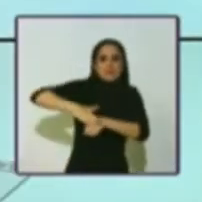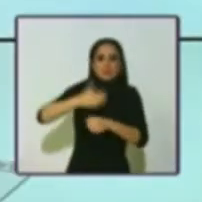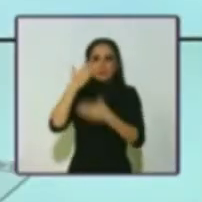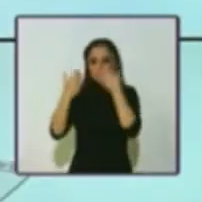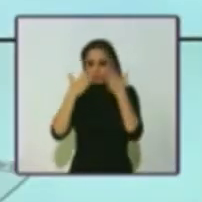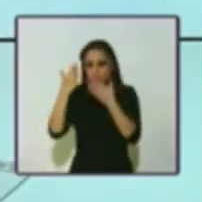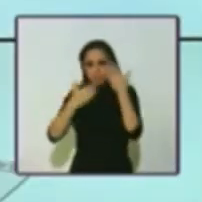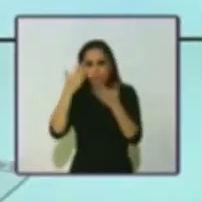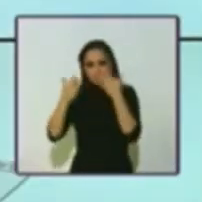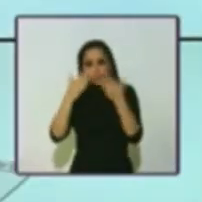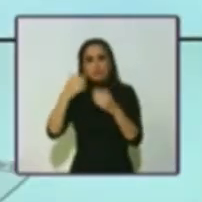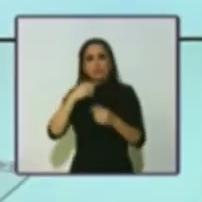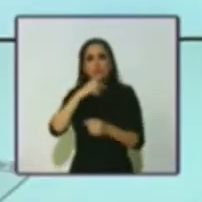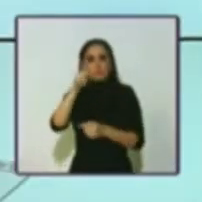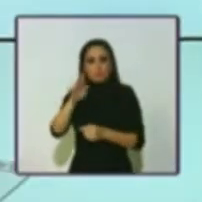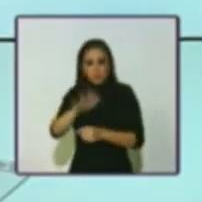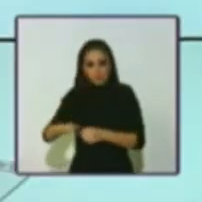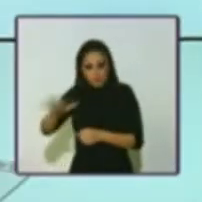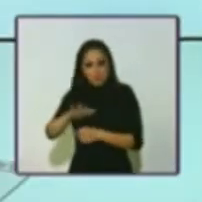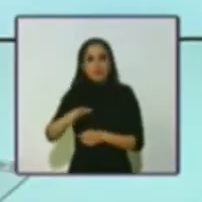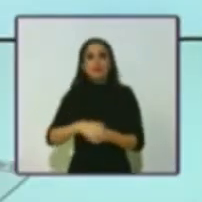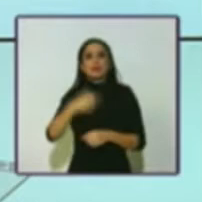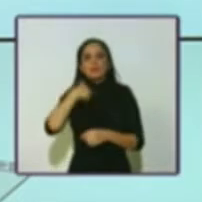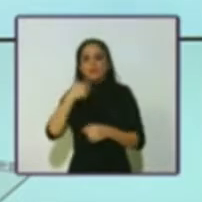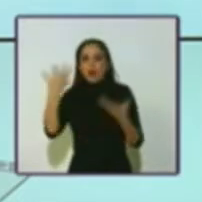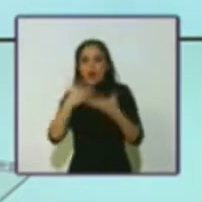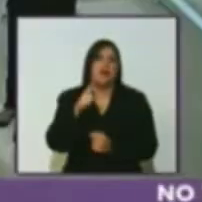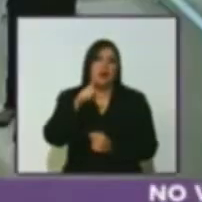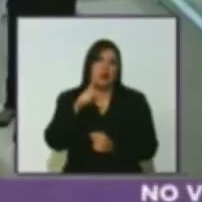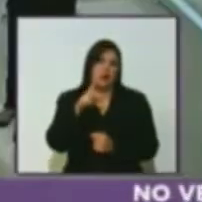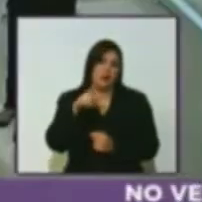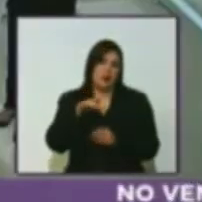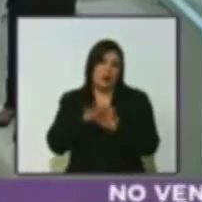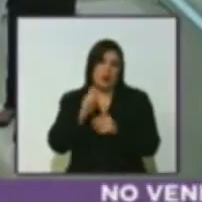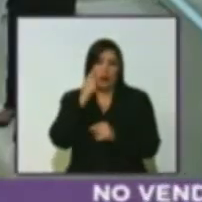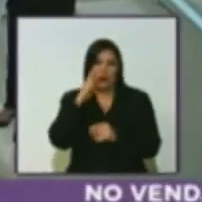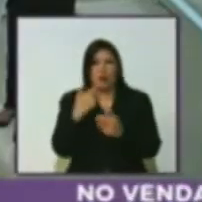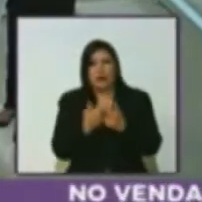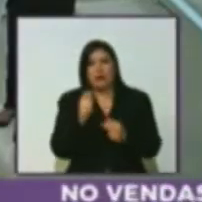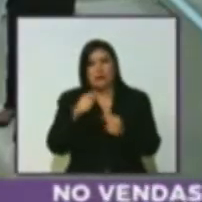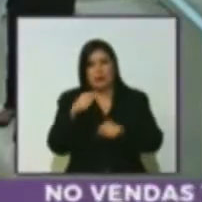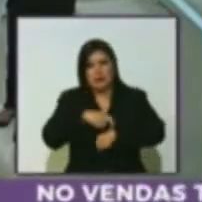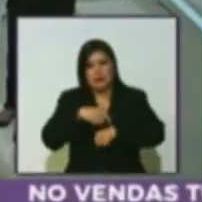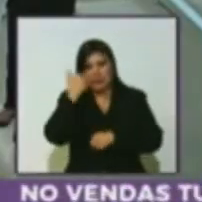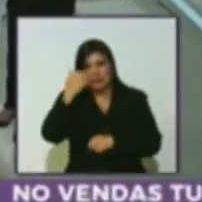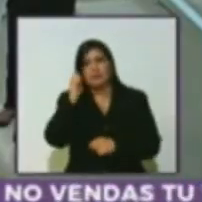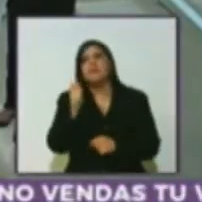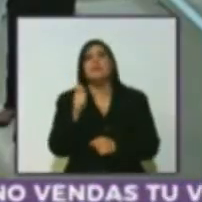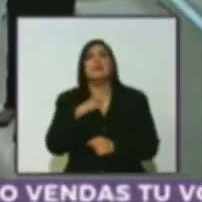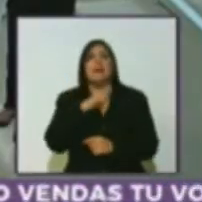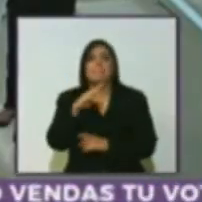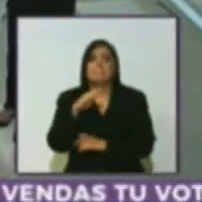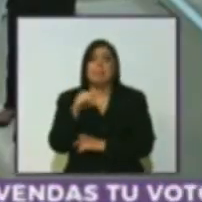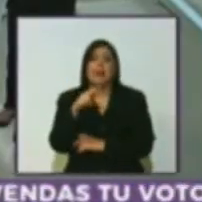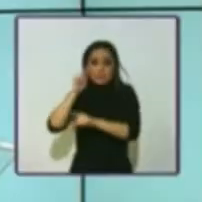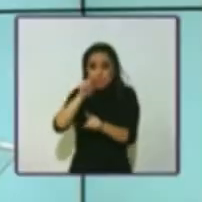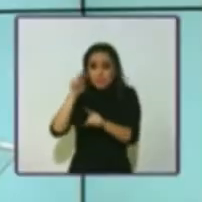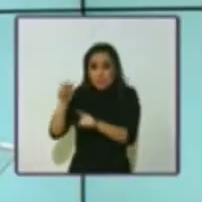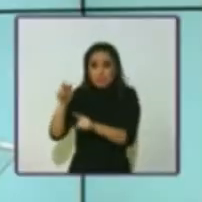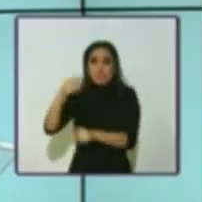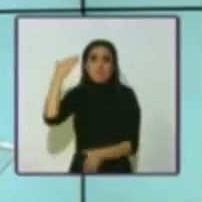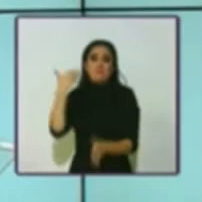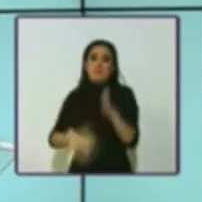dado, creo yo. Sí. Me parece que el asunto ahí fue que se quedó muy corto. El caso